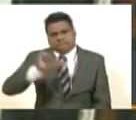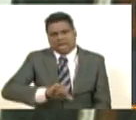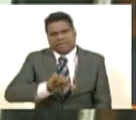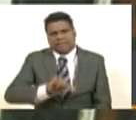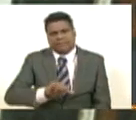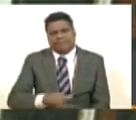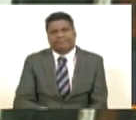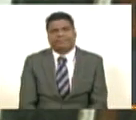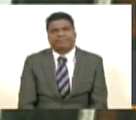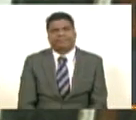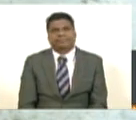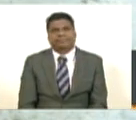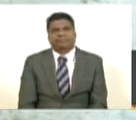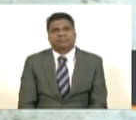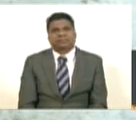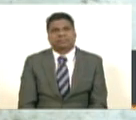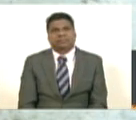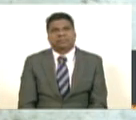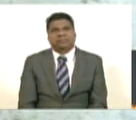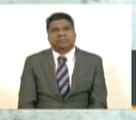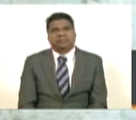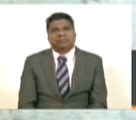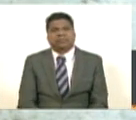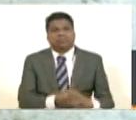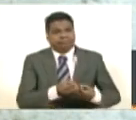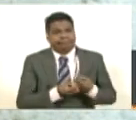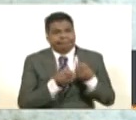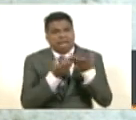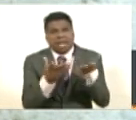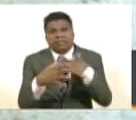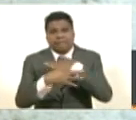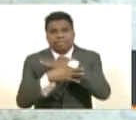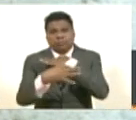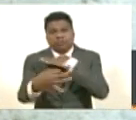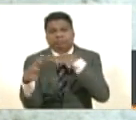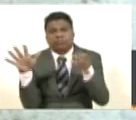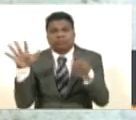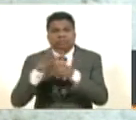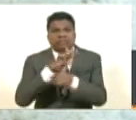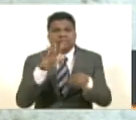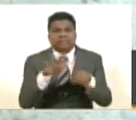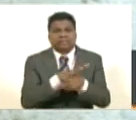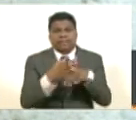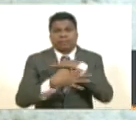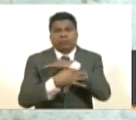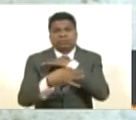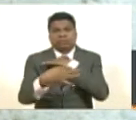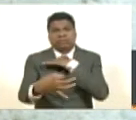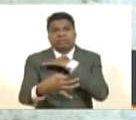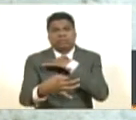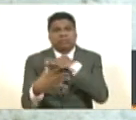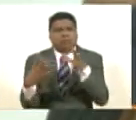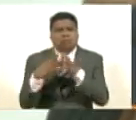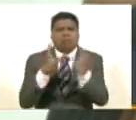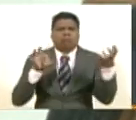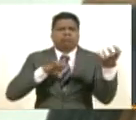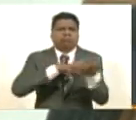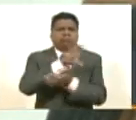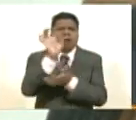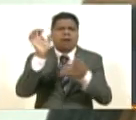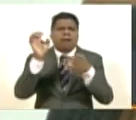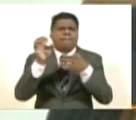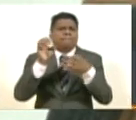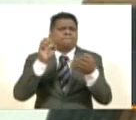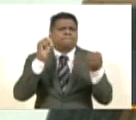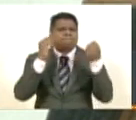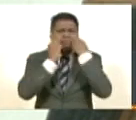de entregarle al municipio o de llenar, pues, al municipio de esta violencia, a la